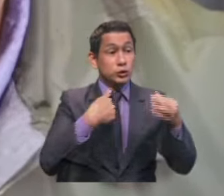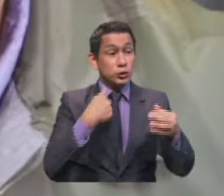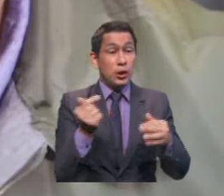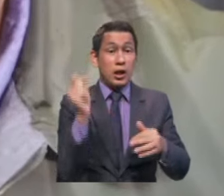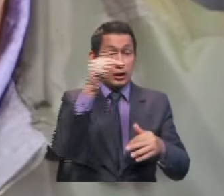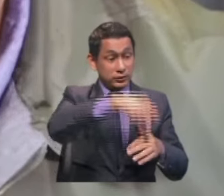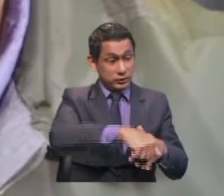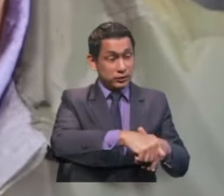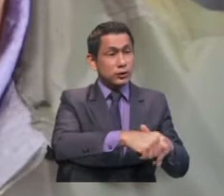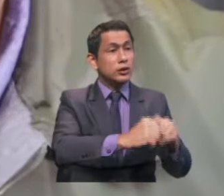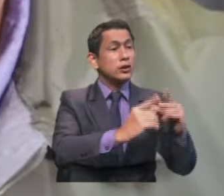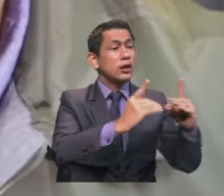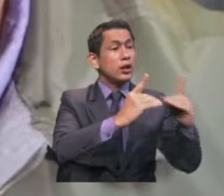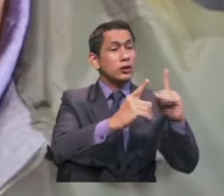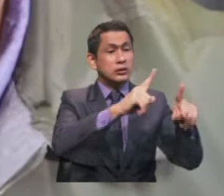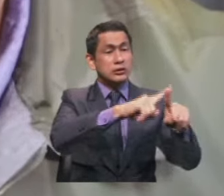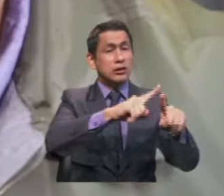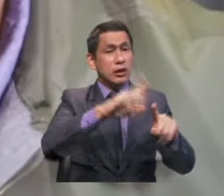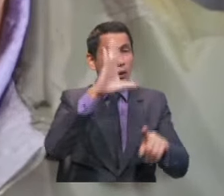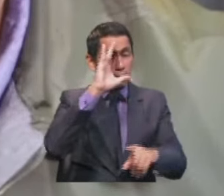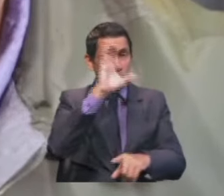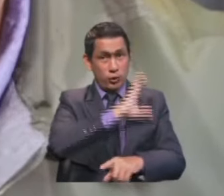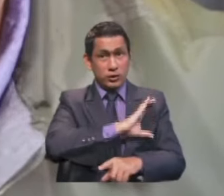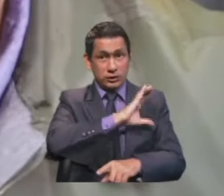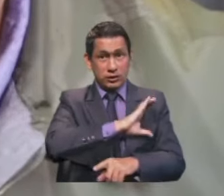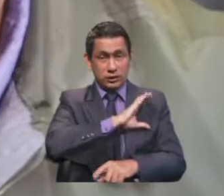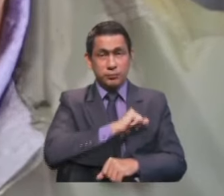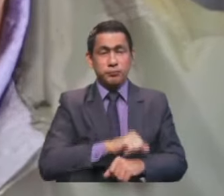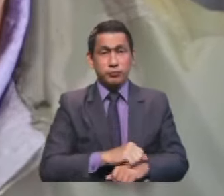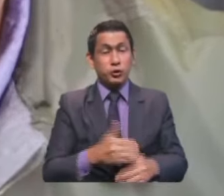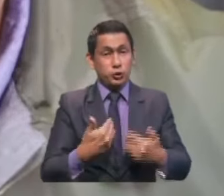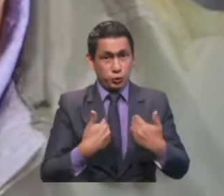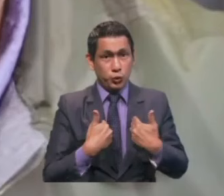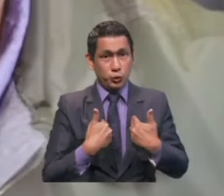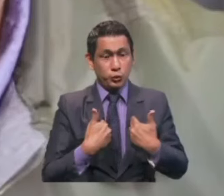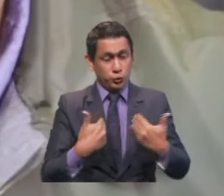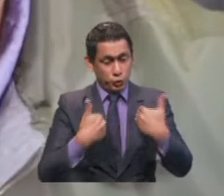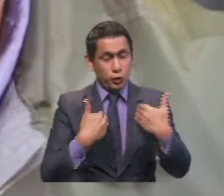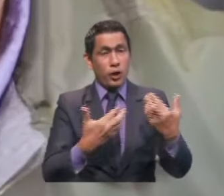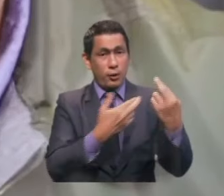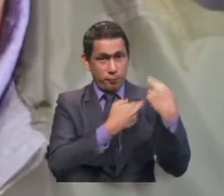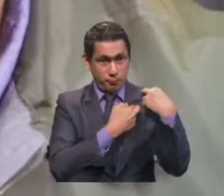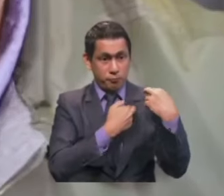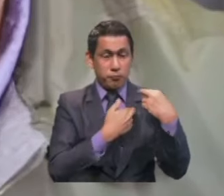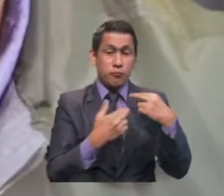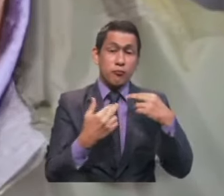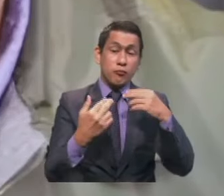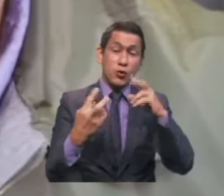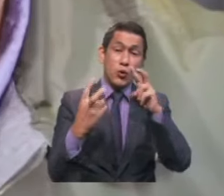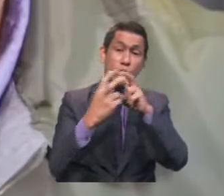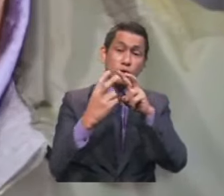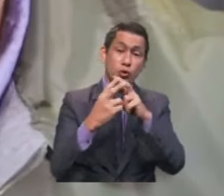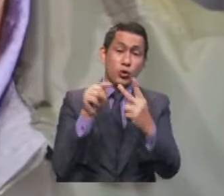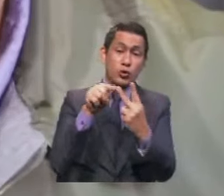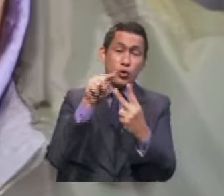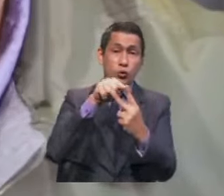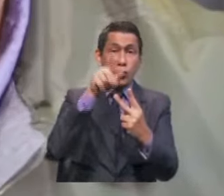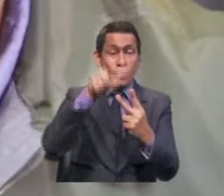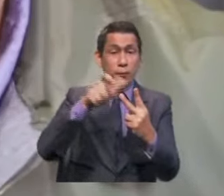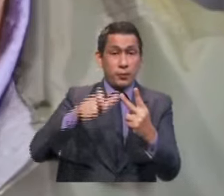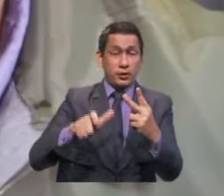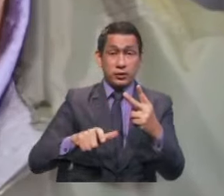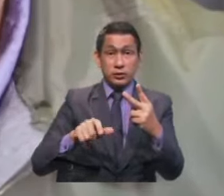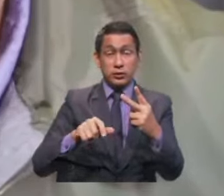personalmente realizaba este tipo de actividades. En este mismo lugar me encontré con otras dos personas que luego conocí que eran